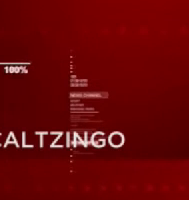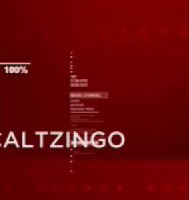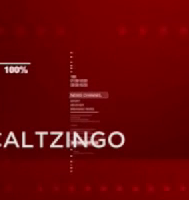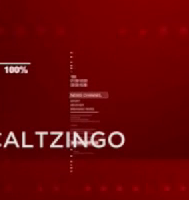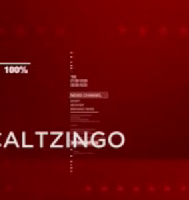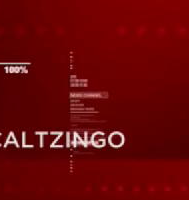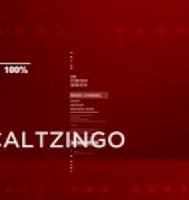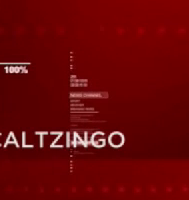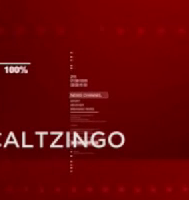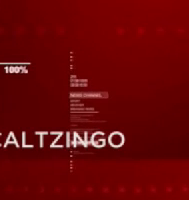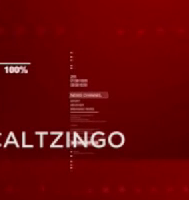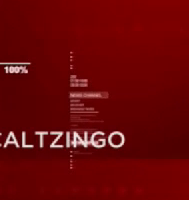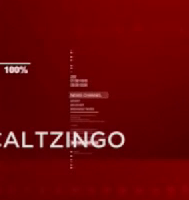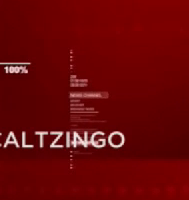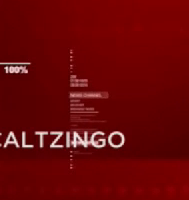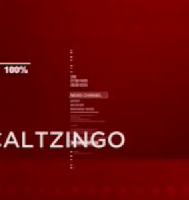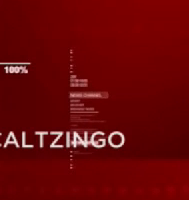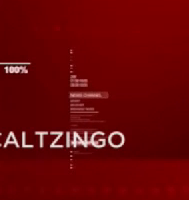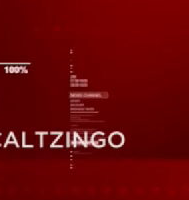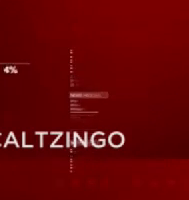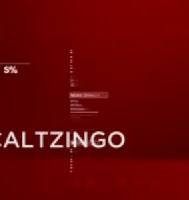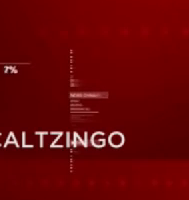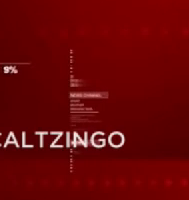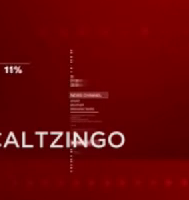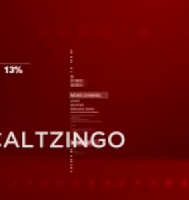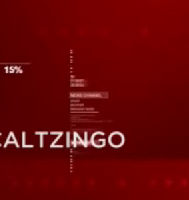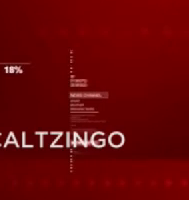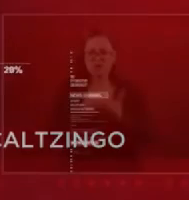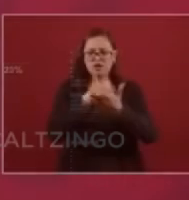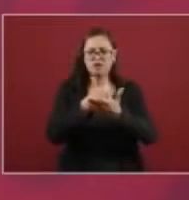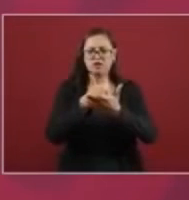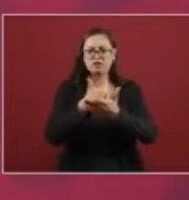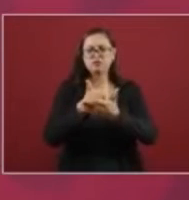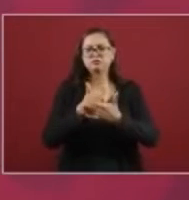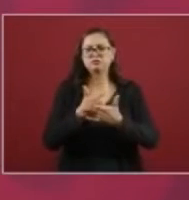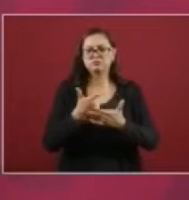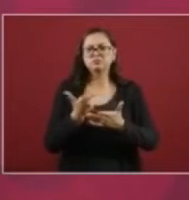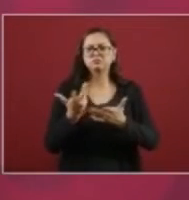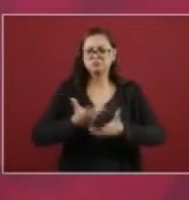público, un derecho ambiental, es un espacio histórico.